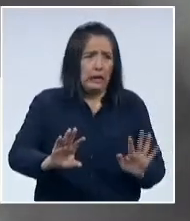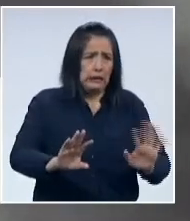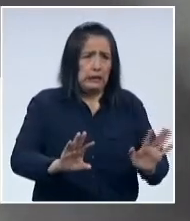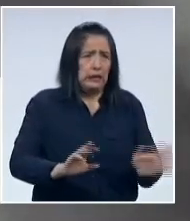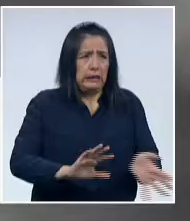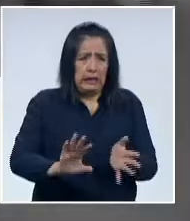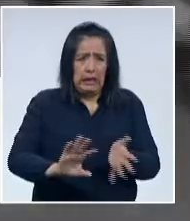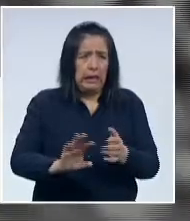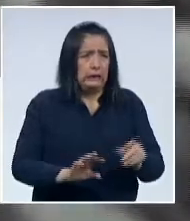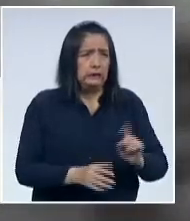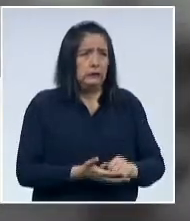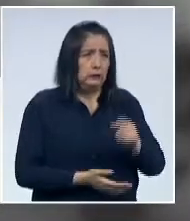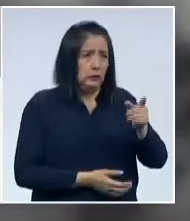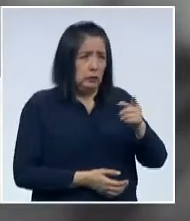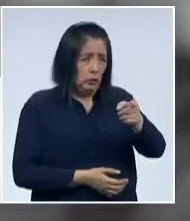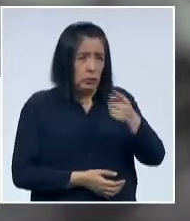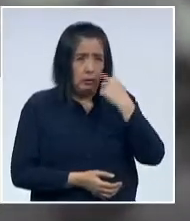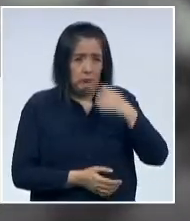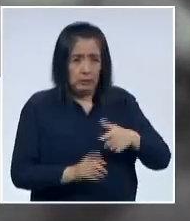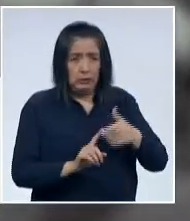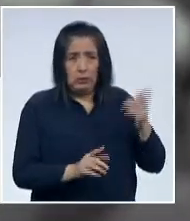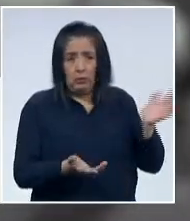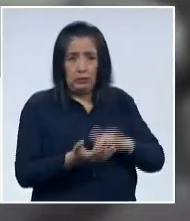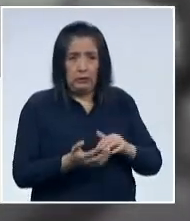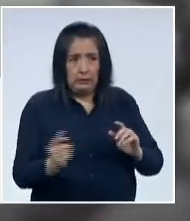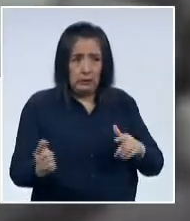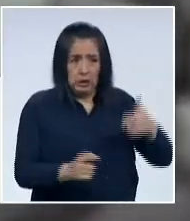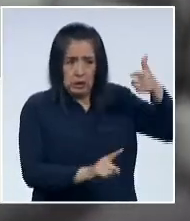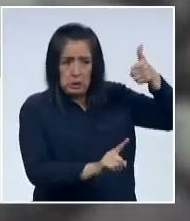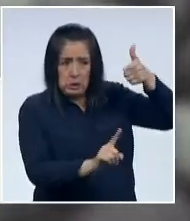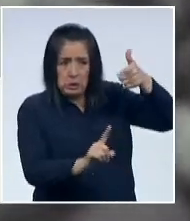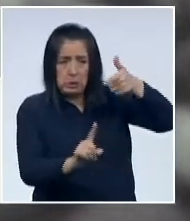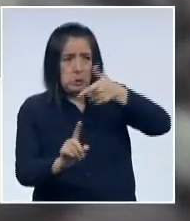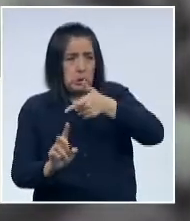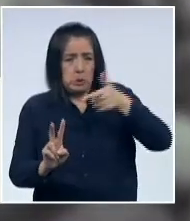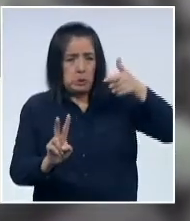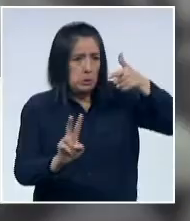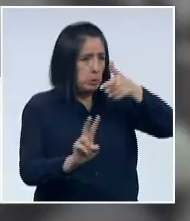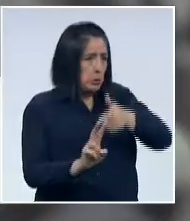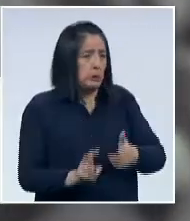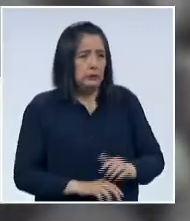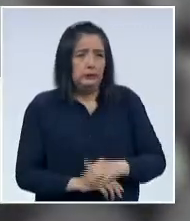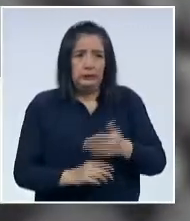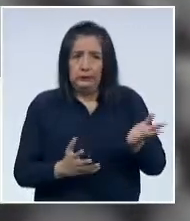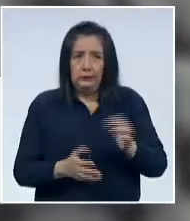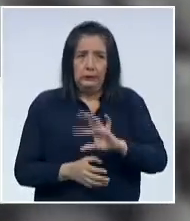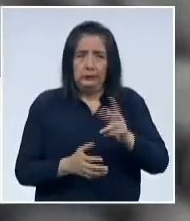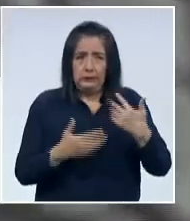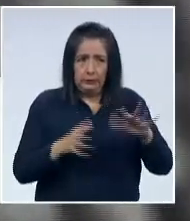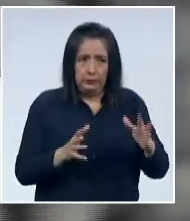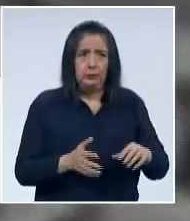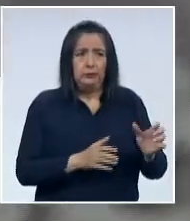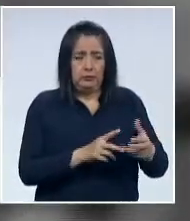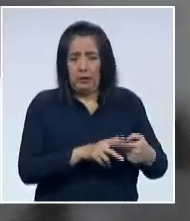de apartarlo. Uno de los cómplices se acerca nuevamente y los apunta en la cabeza con el arma una y otra vez. Los ladrones logran